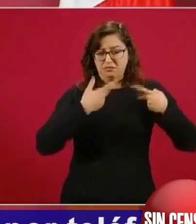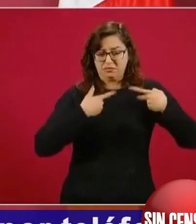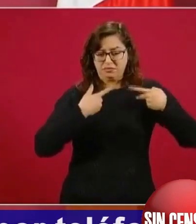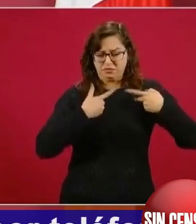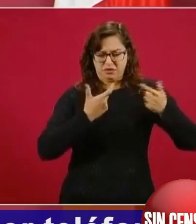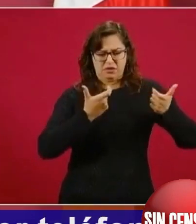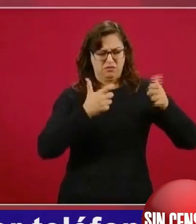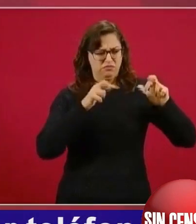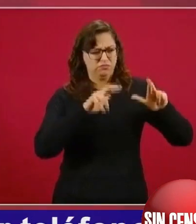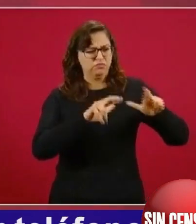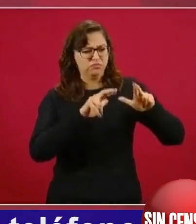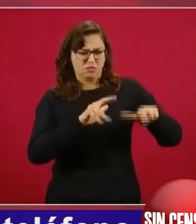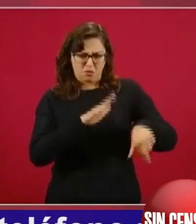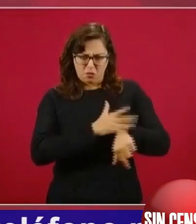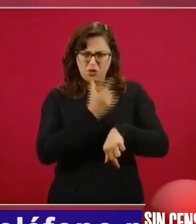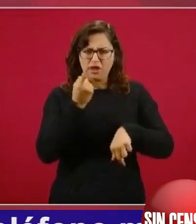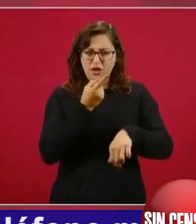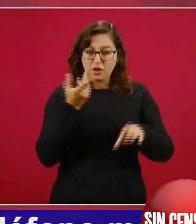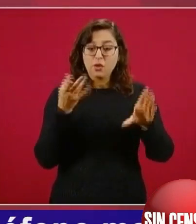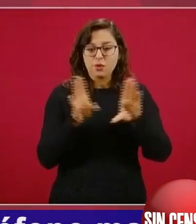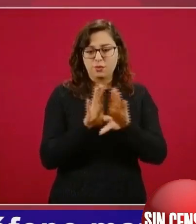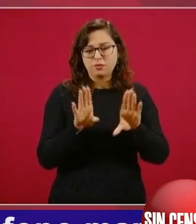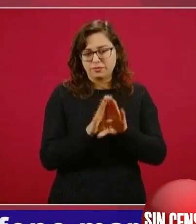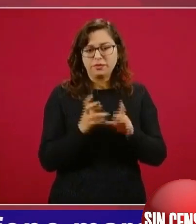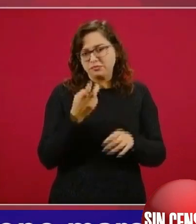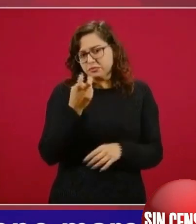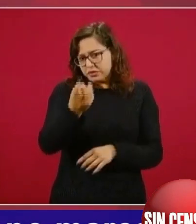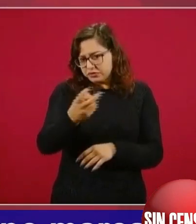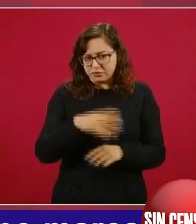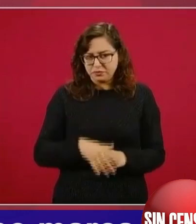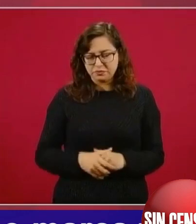hacían las grandes fortunas,